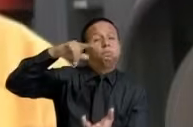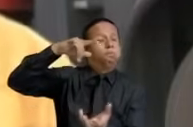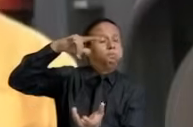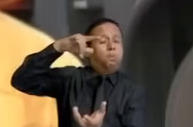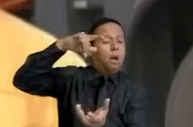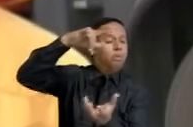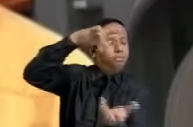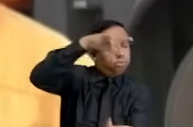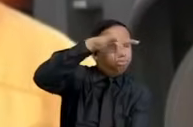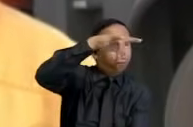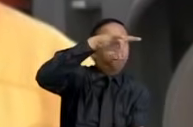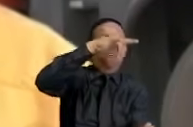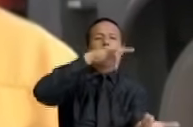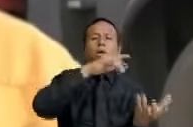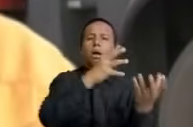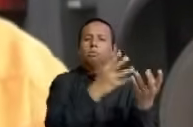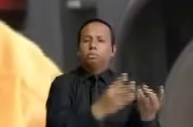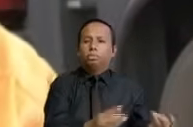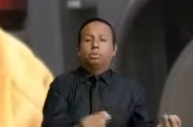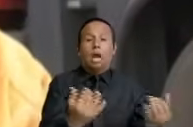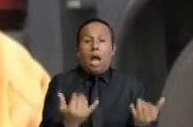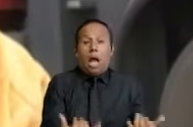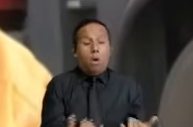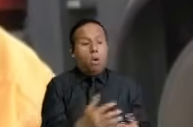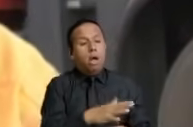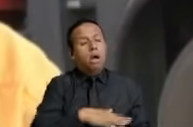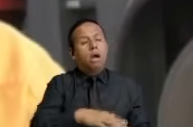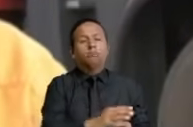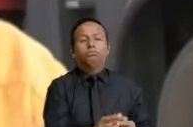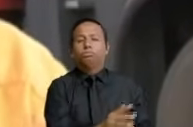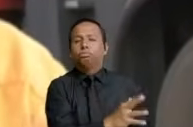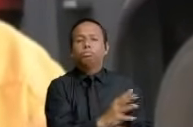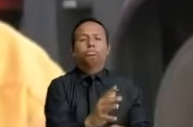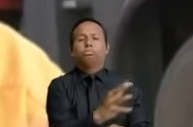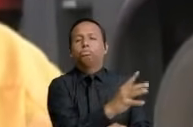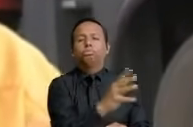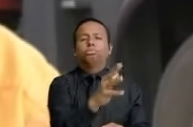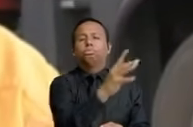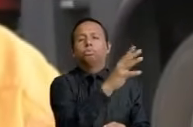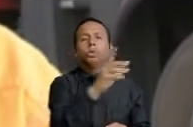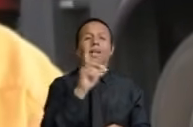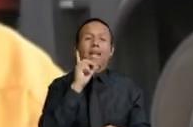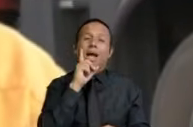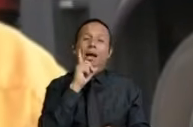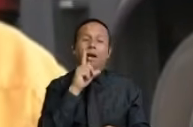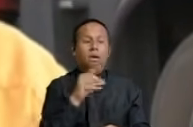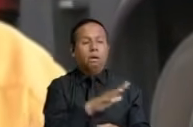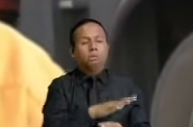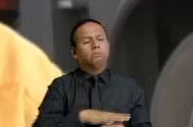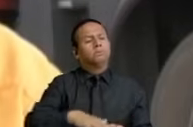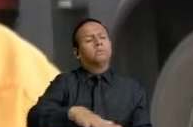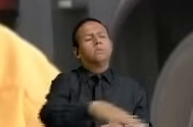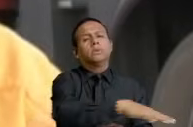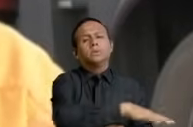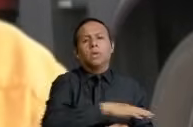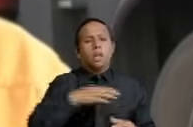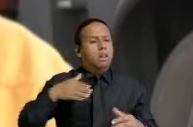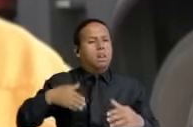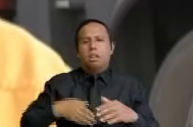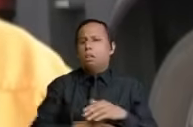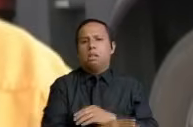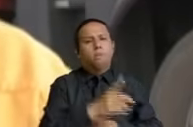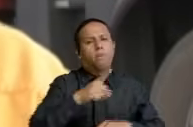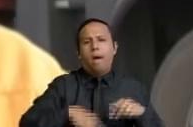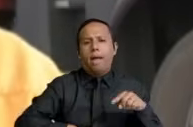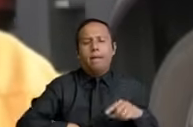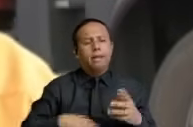al momento tenemos un una columna de humo en el sector de la quebrada es un lugar inaccesible tenemos una pared de 90 gr rocosa